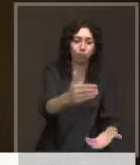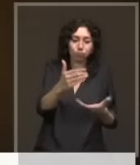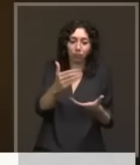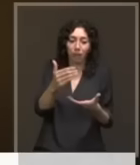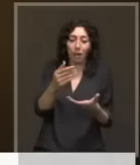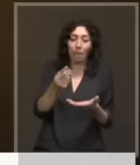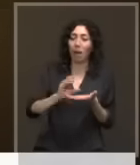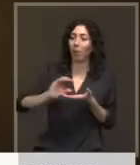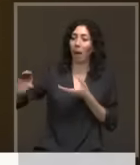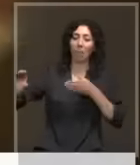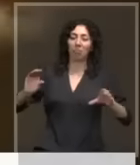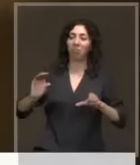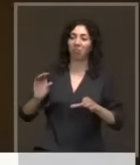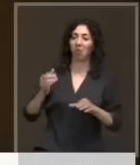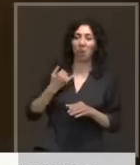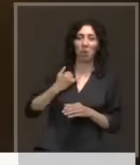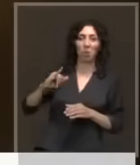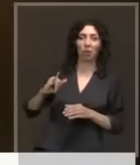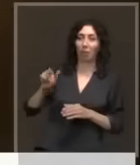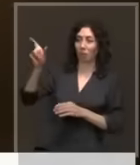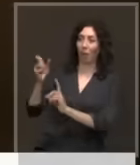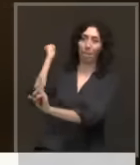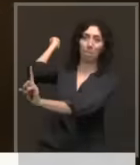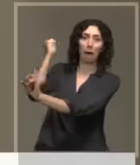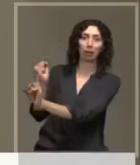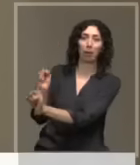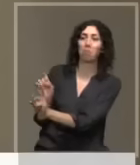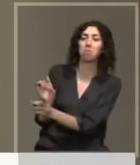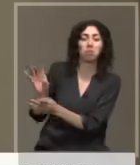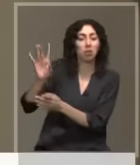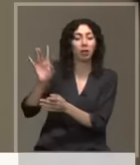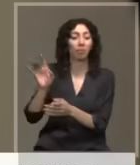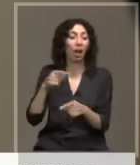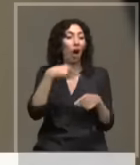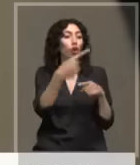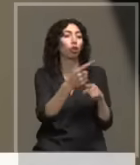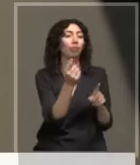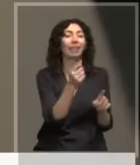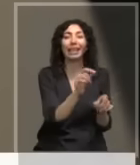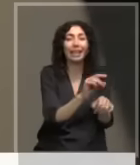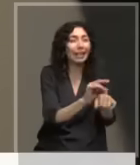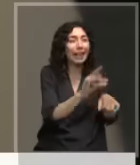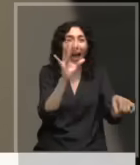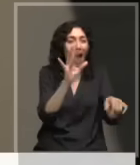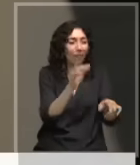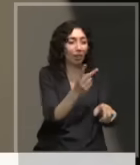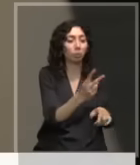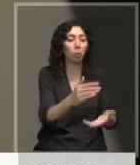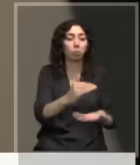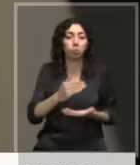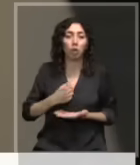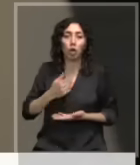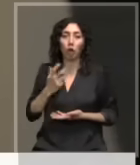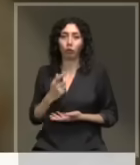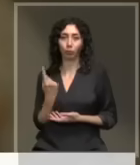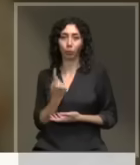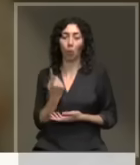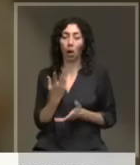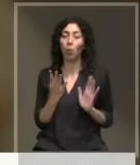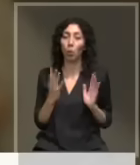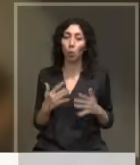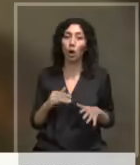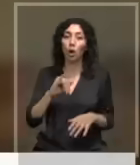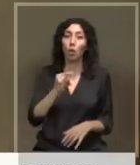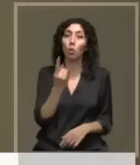trato, mató a uno de sus cómplices, dejó sumamente grave a otros 2. Tenemos seguridad de que Juan